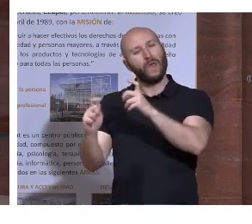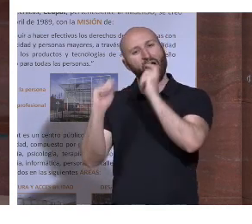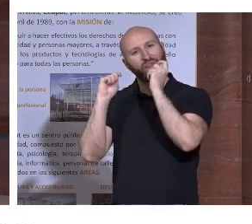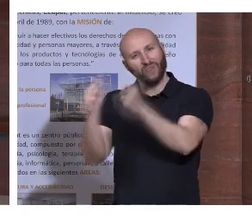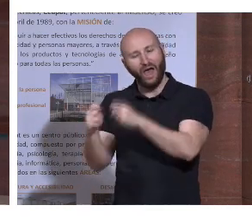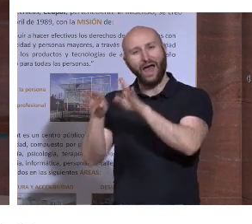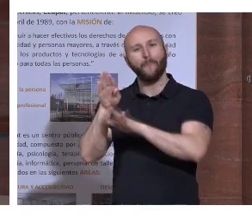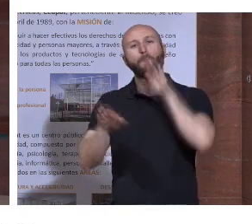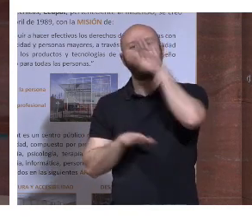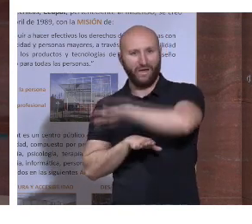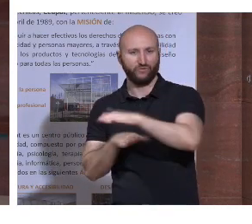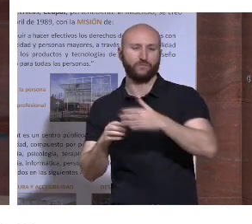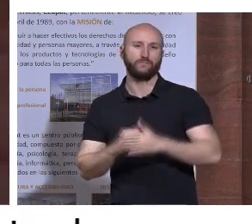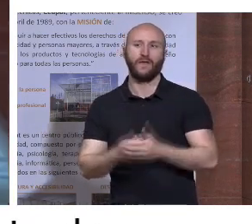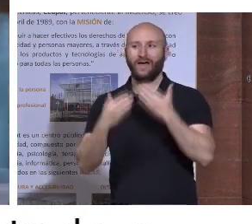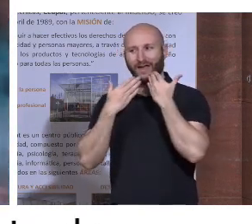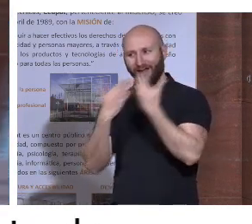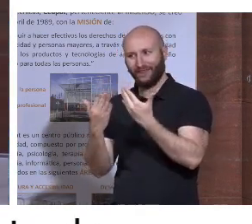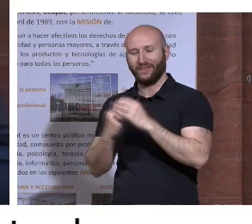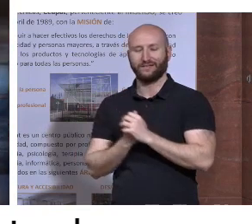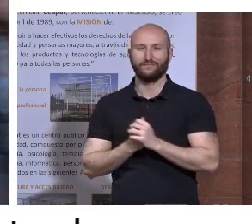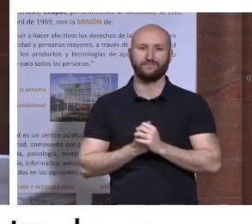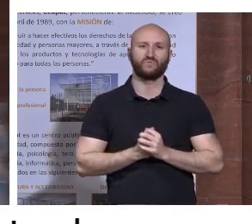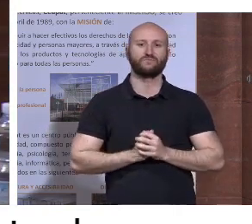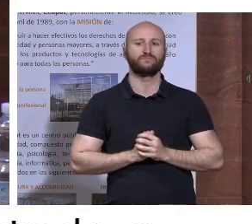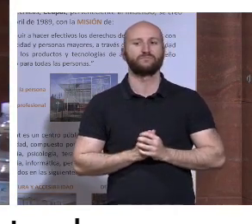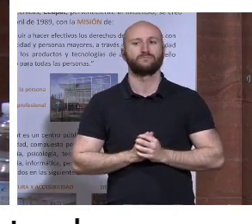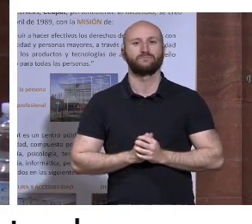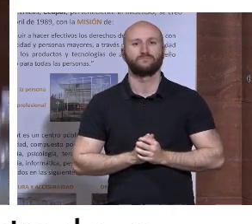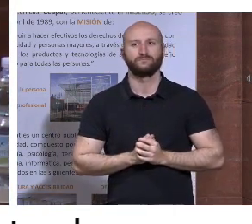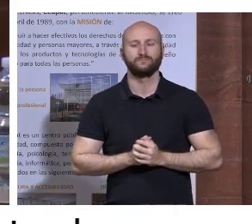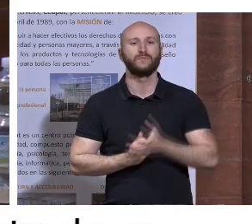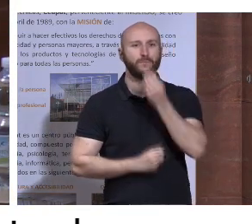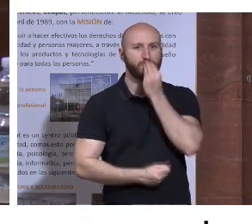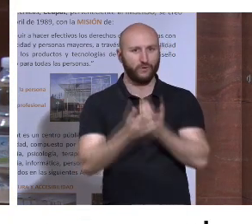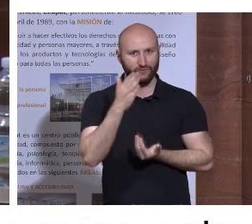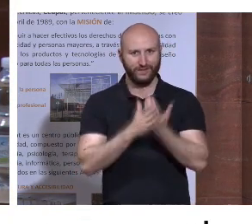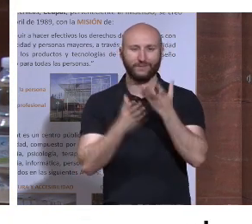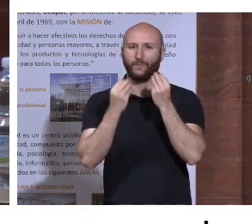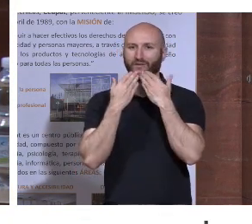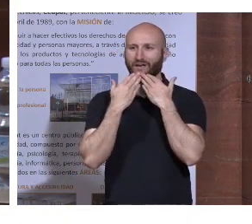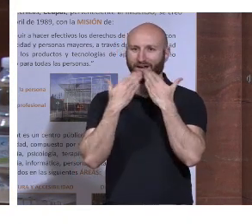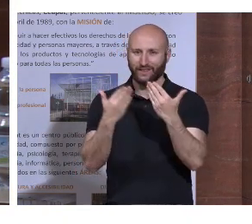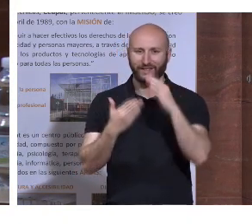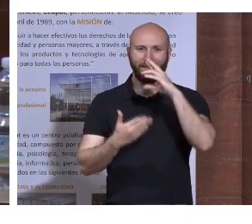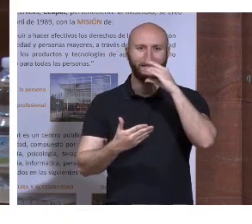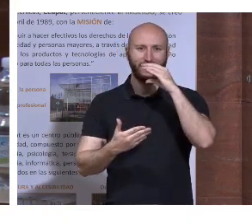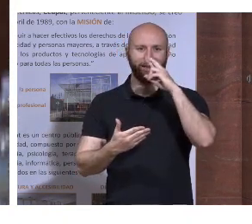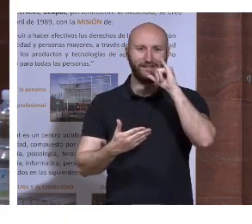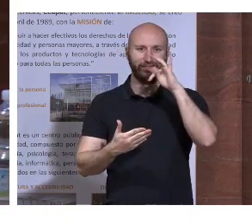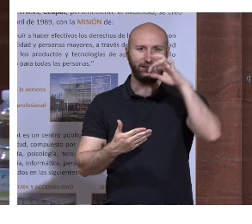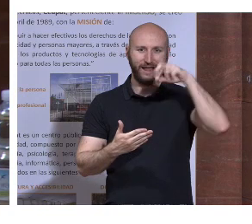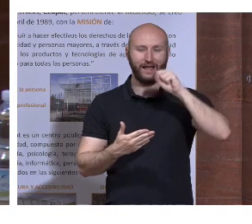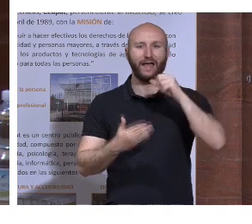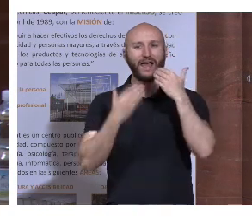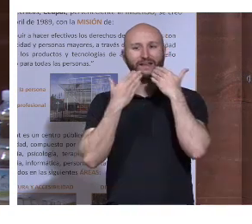supuesto un paso adelante. Muchas gracias, Carmen. Buenos días. Muchas gracias, Cristina. Muchas